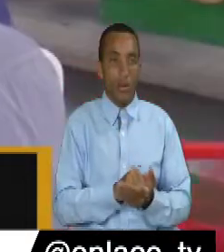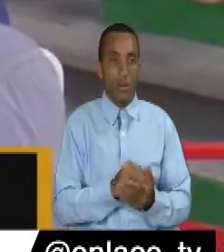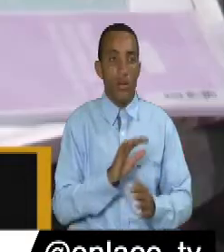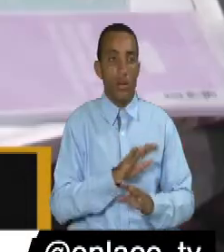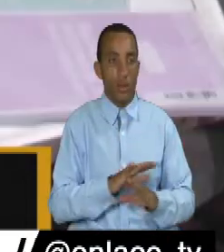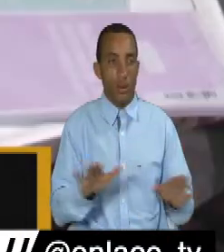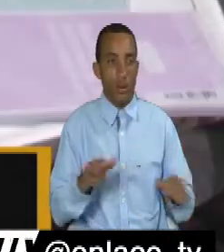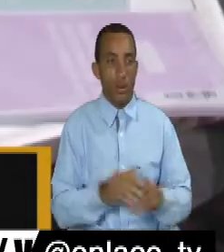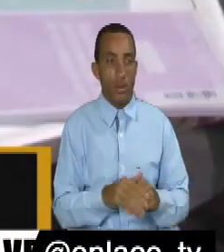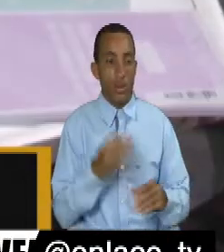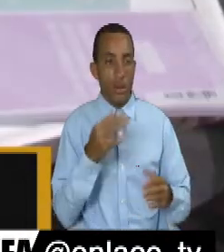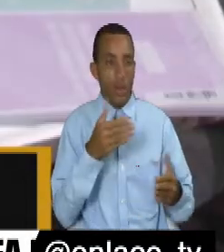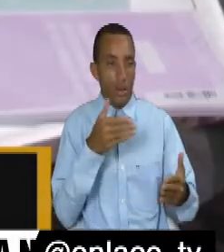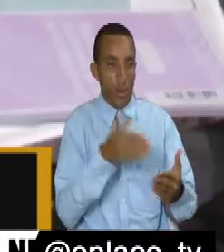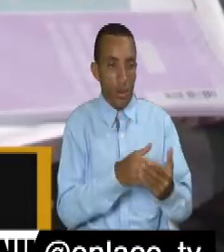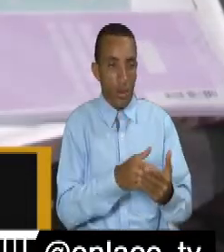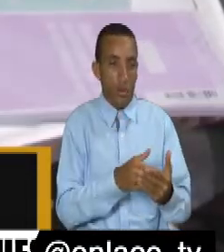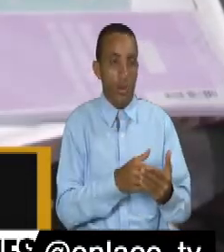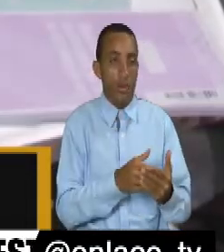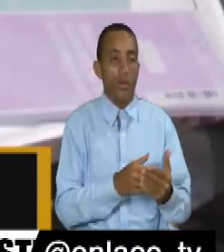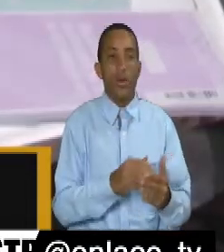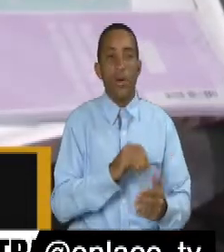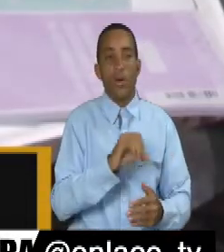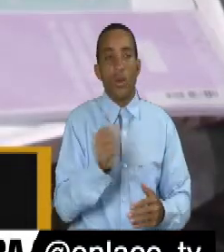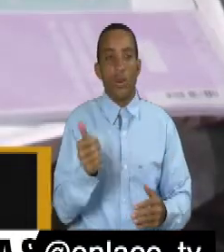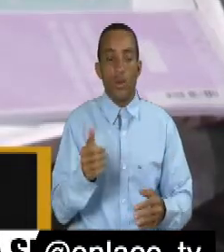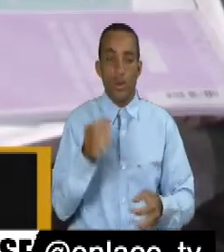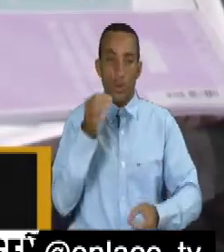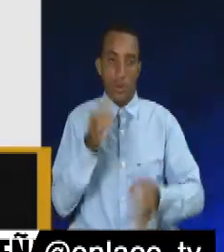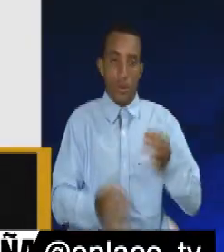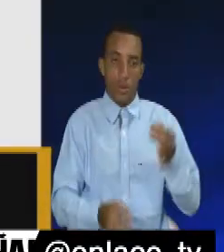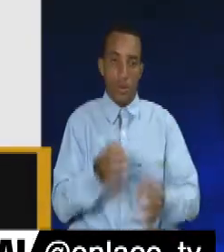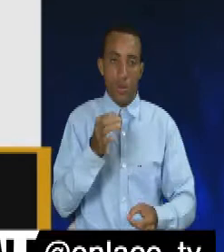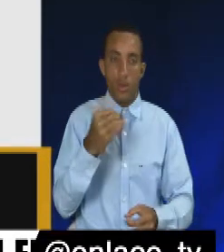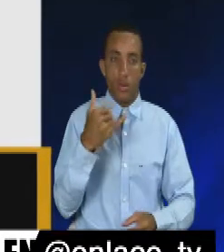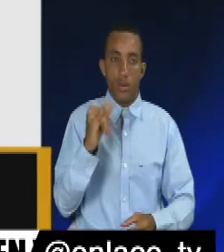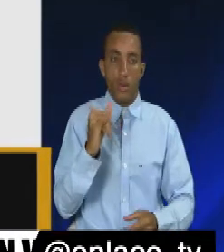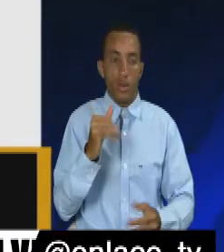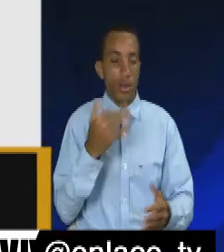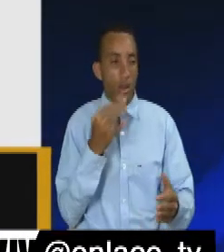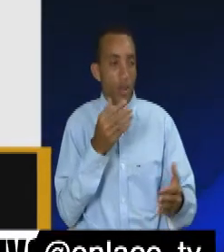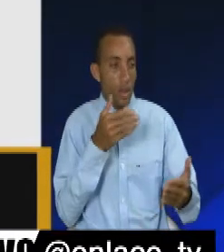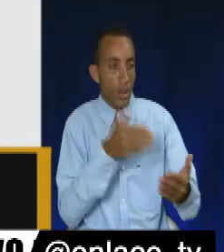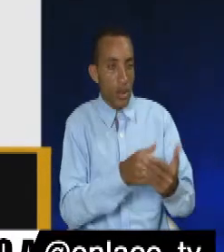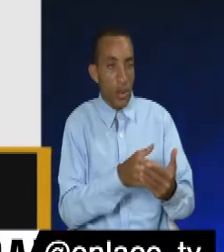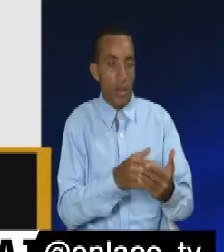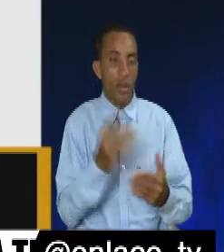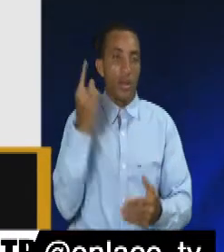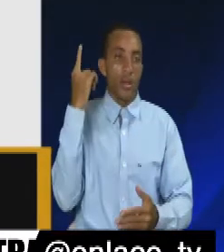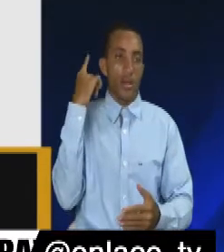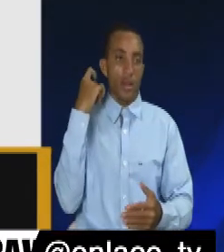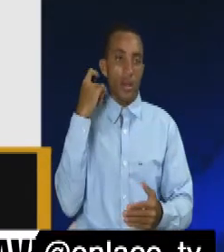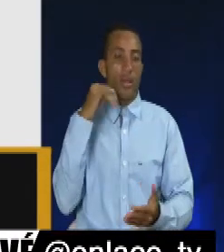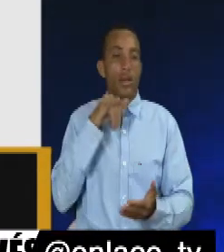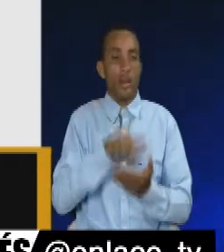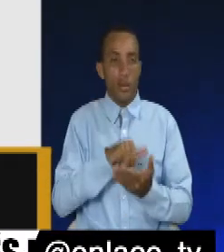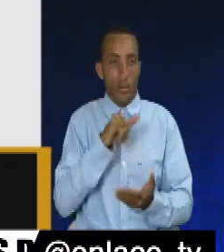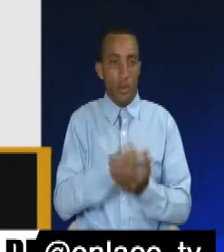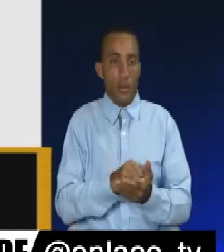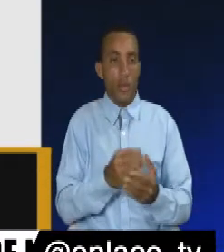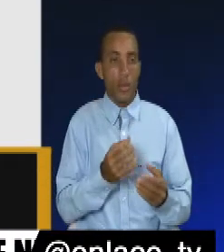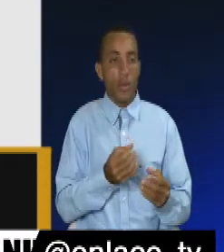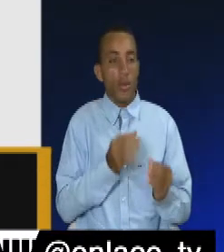para fallar como lo hizo, en razón a que otro juzgado había recibido idéntica tutela la semana pasada y que debe ser ese despacho el que se pronuncie de